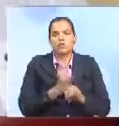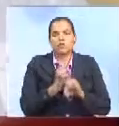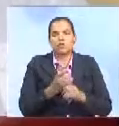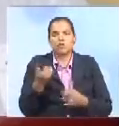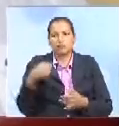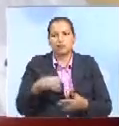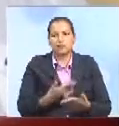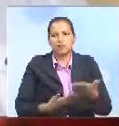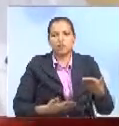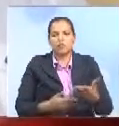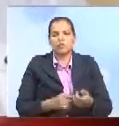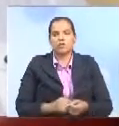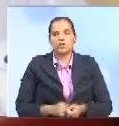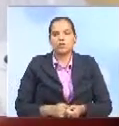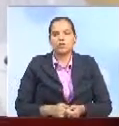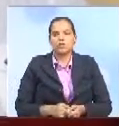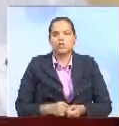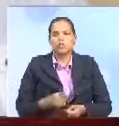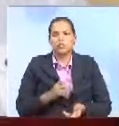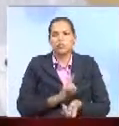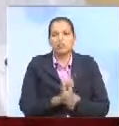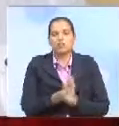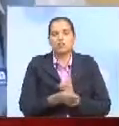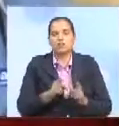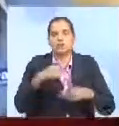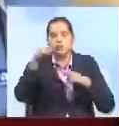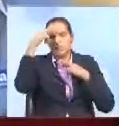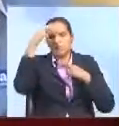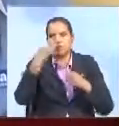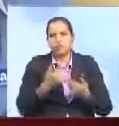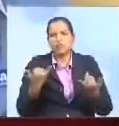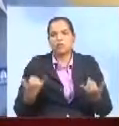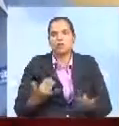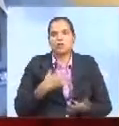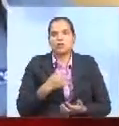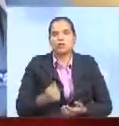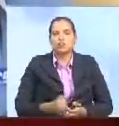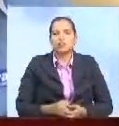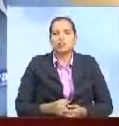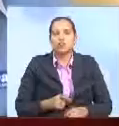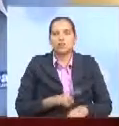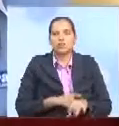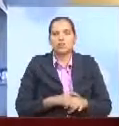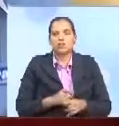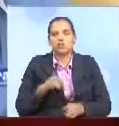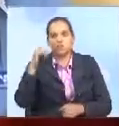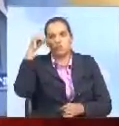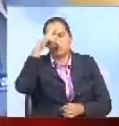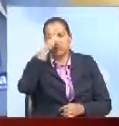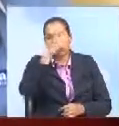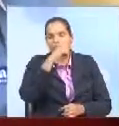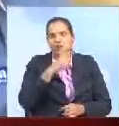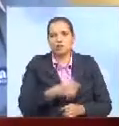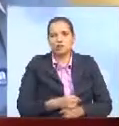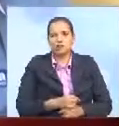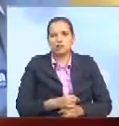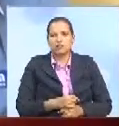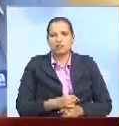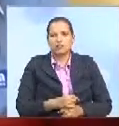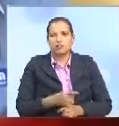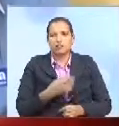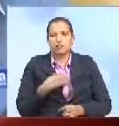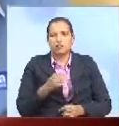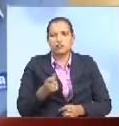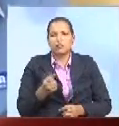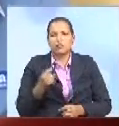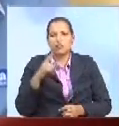nos llegan los pedidos de derecho de réplica o rectificaciones. Actualmente estamos en tiempos de crisis. Ustedes saben que ha